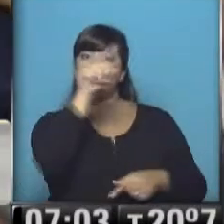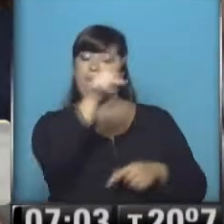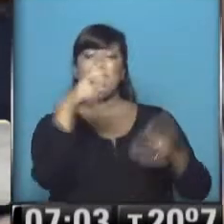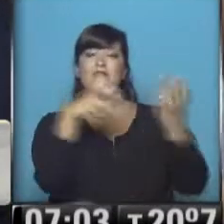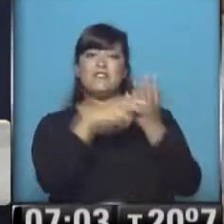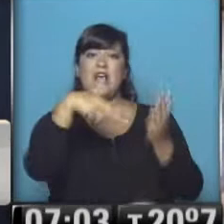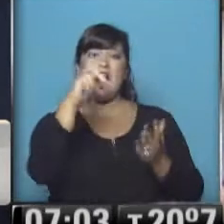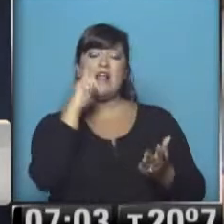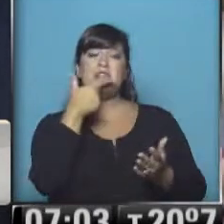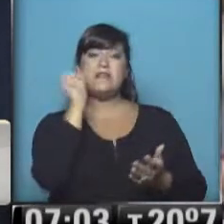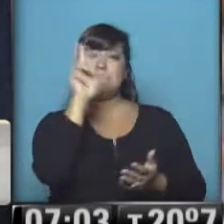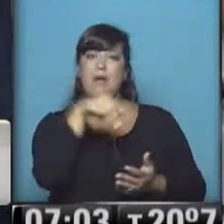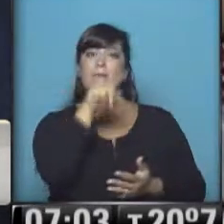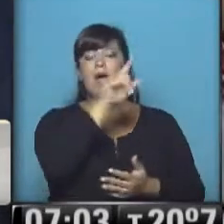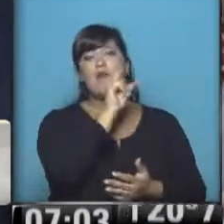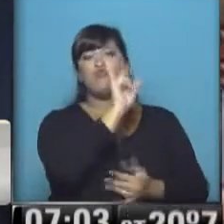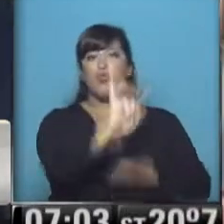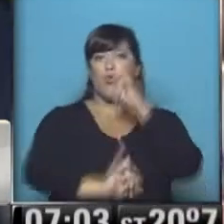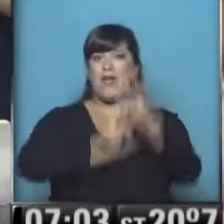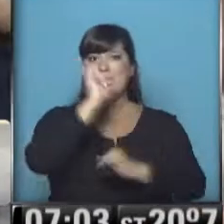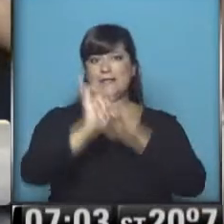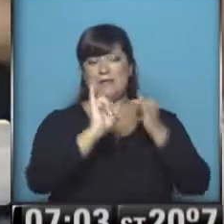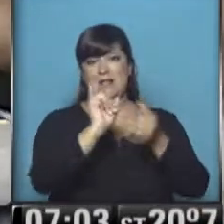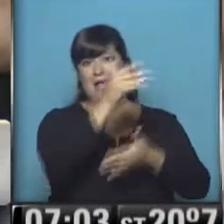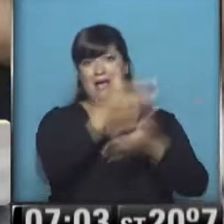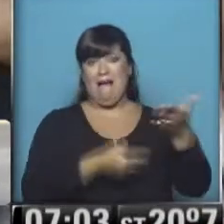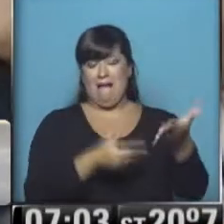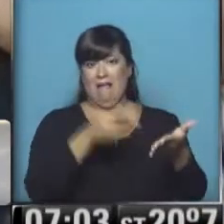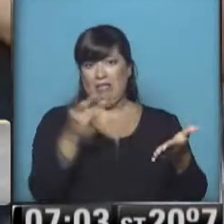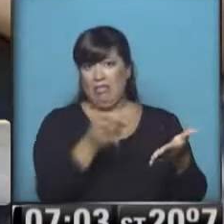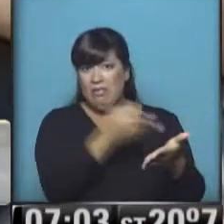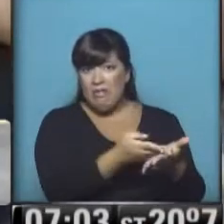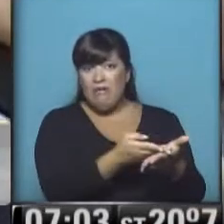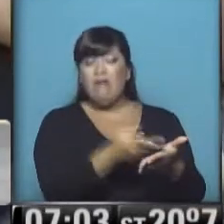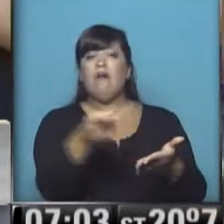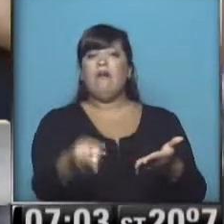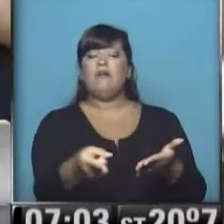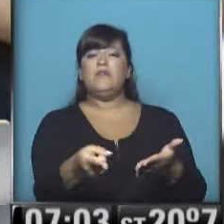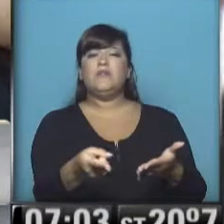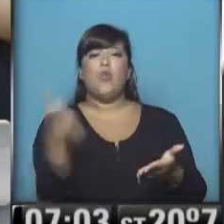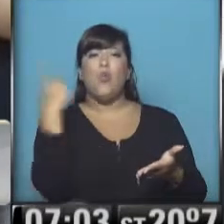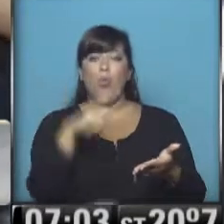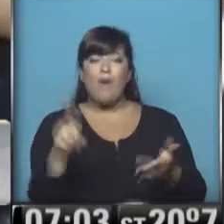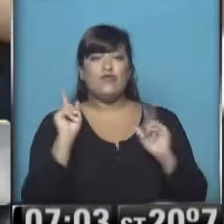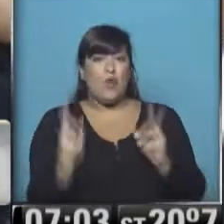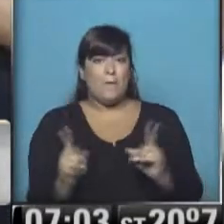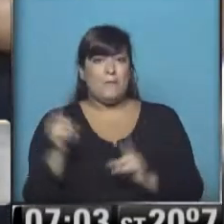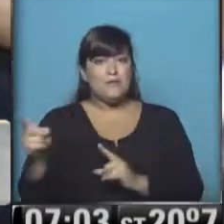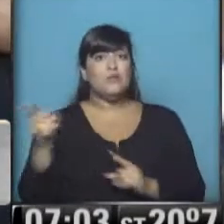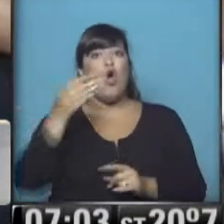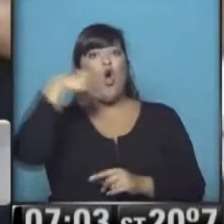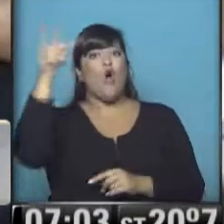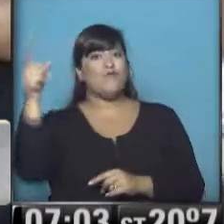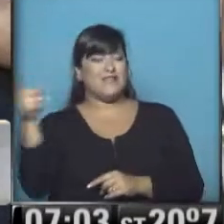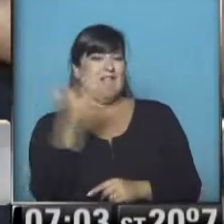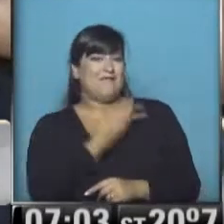Nisman a explicar la denuncia, este bodoque que presentó, y cuando es el propio oficialismo el que